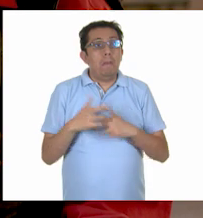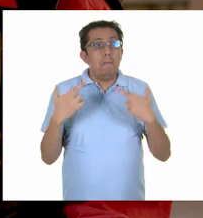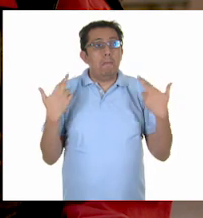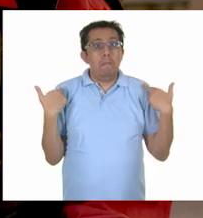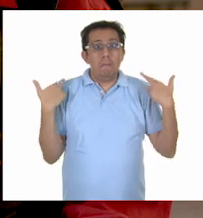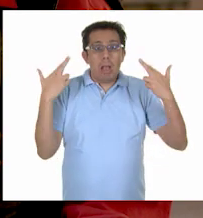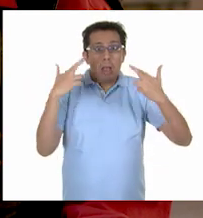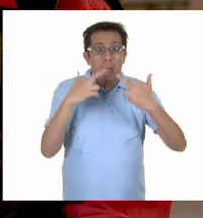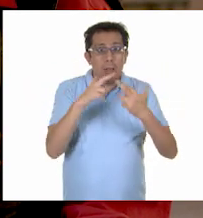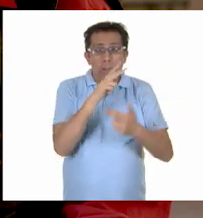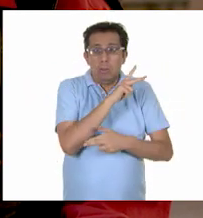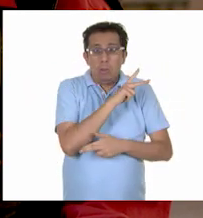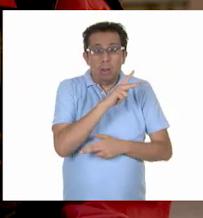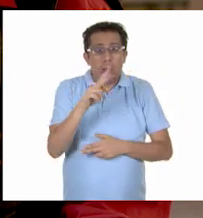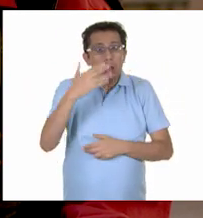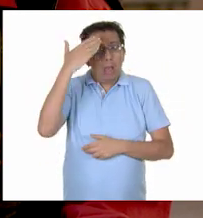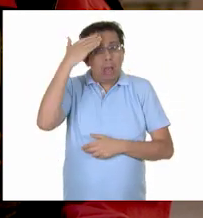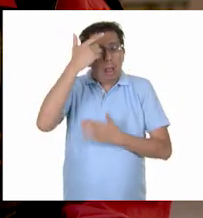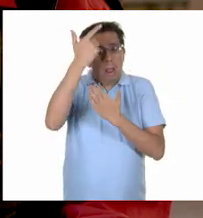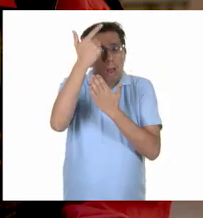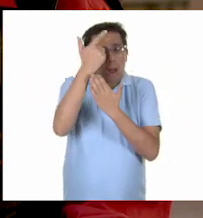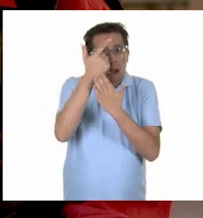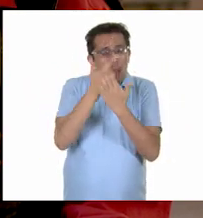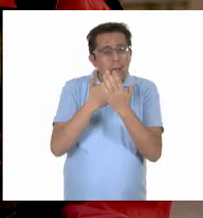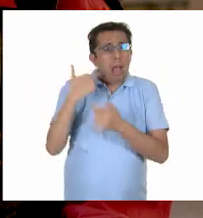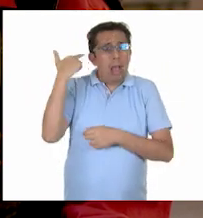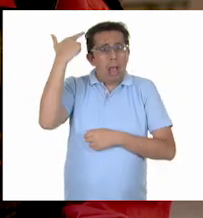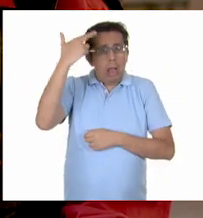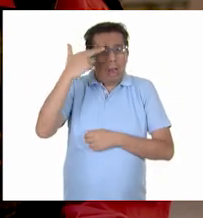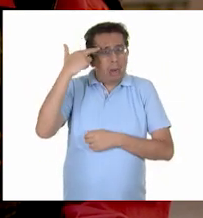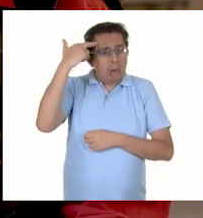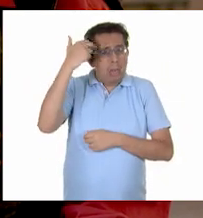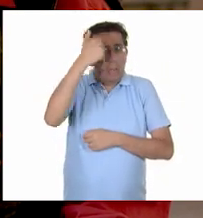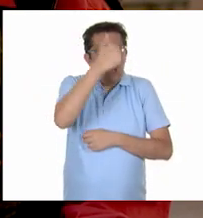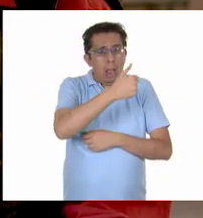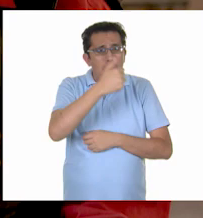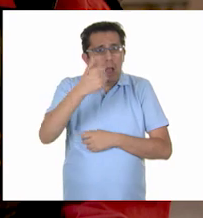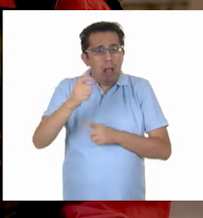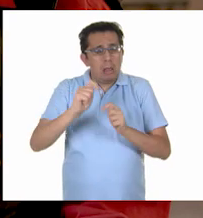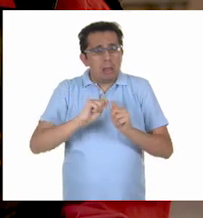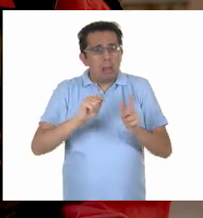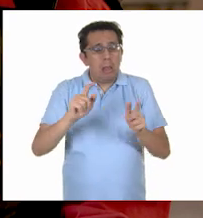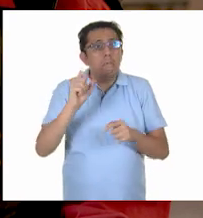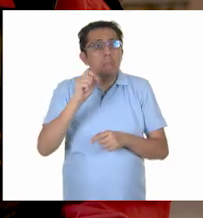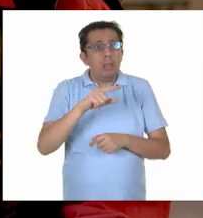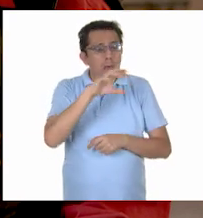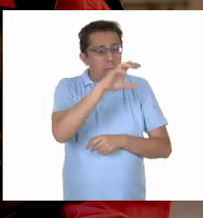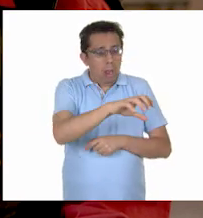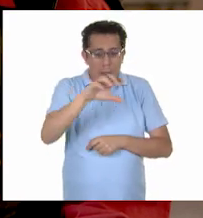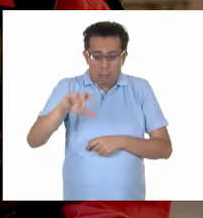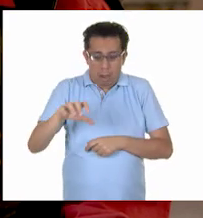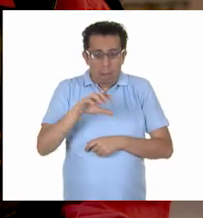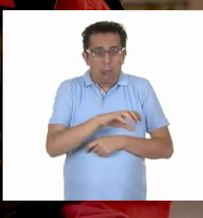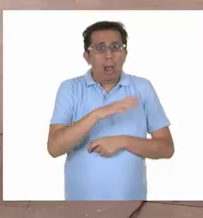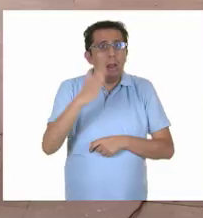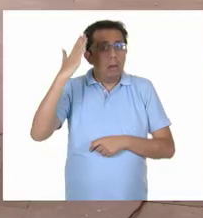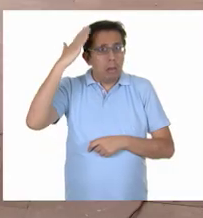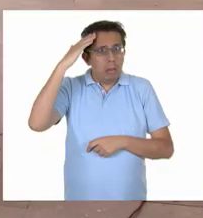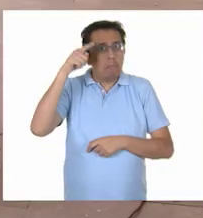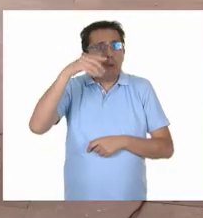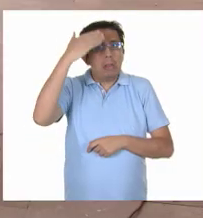de memoria el listado de los reyes tlaxcaltecas y de los 4 señoríos.